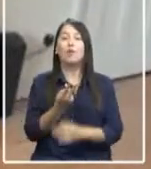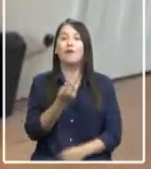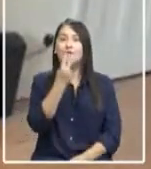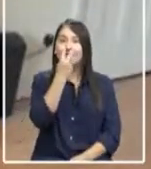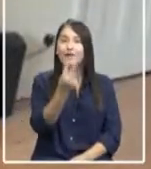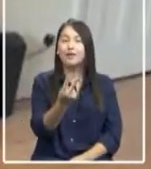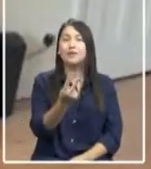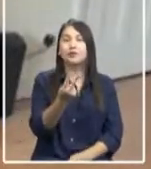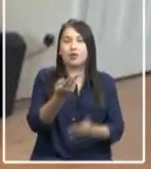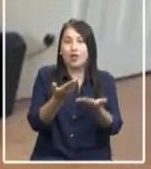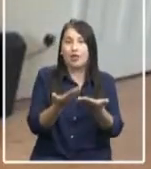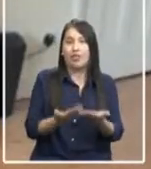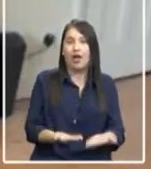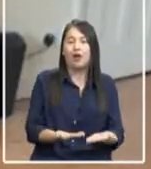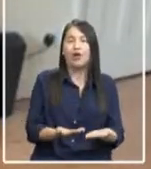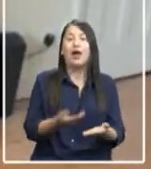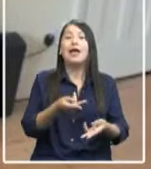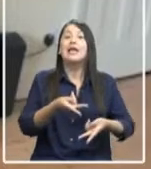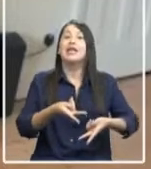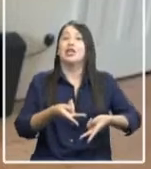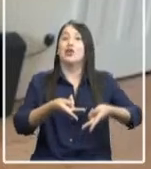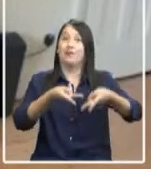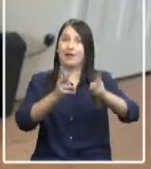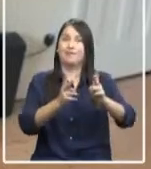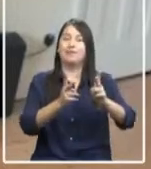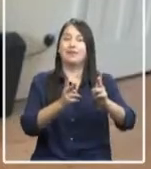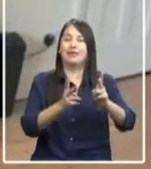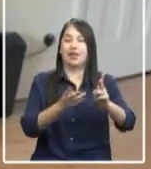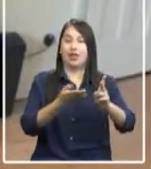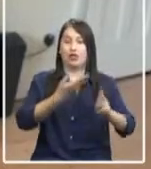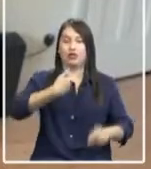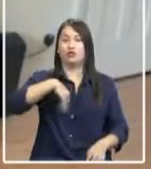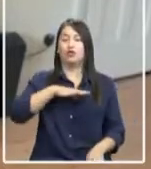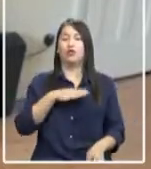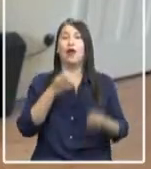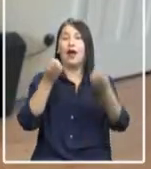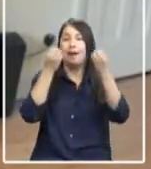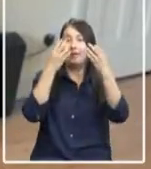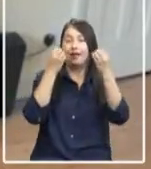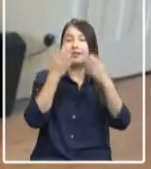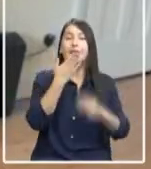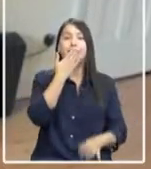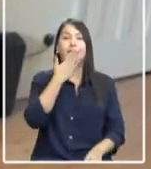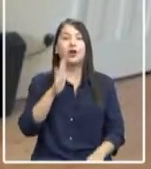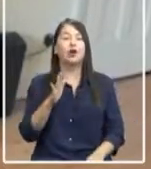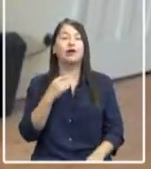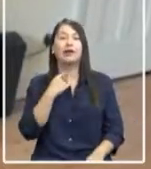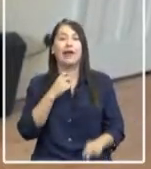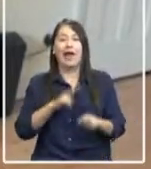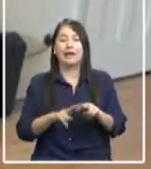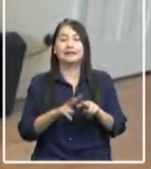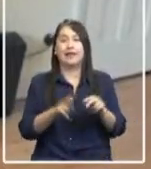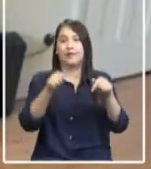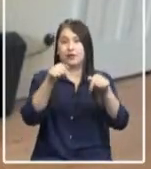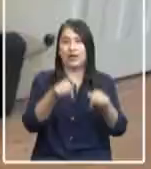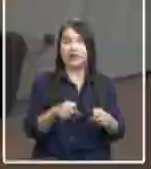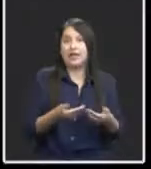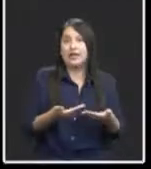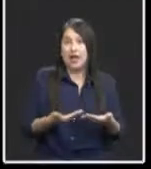y que nos permiten actuar y aprender mejor lo que hacemos aquí y